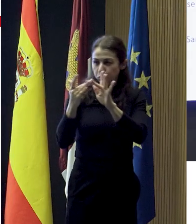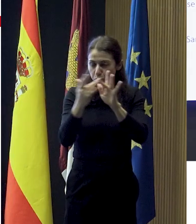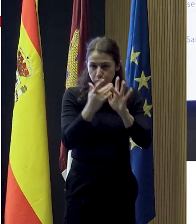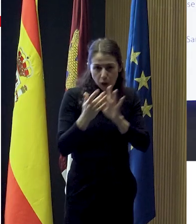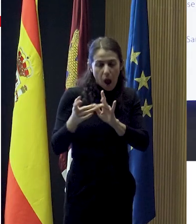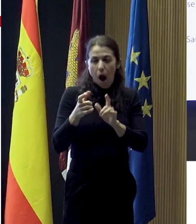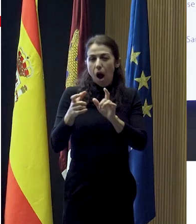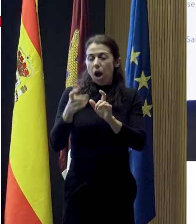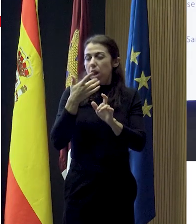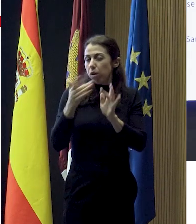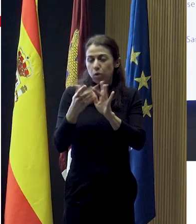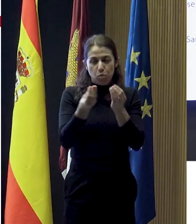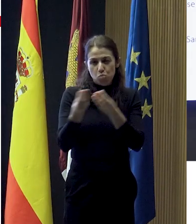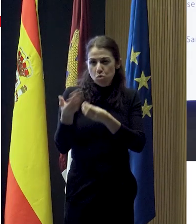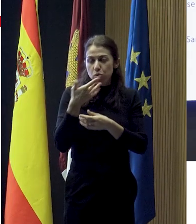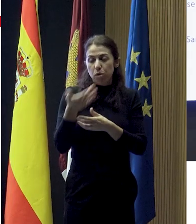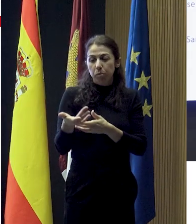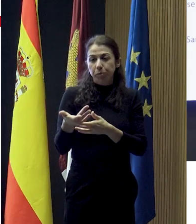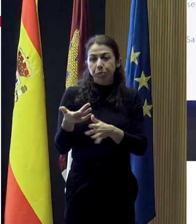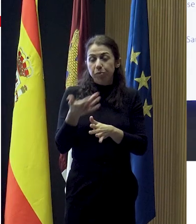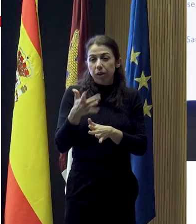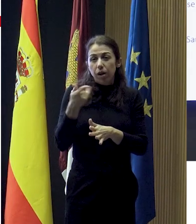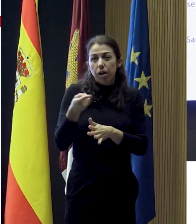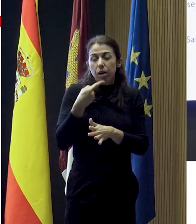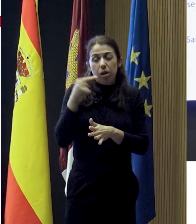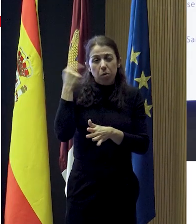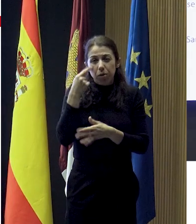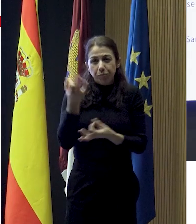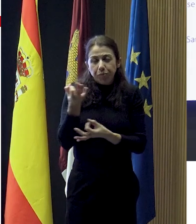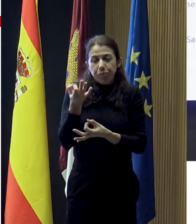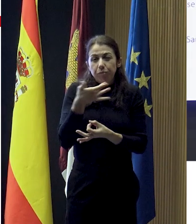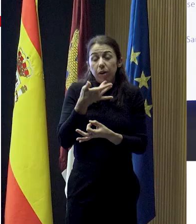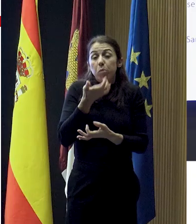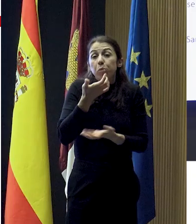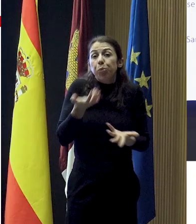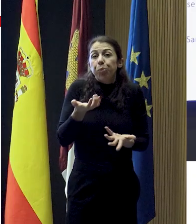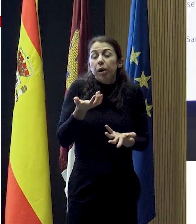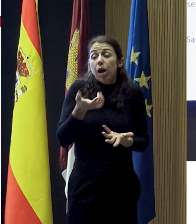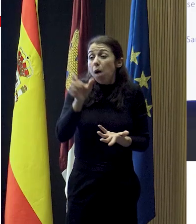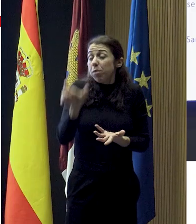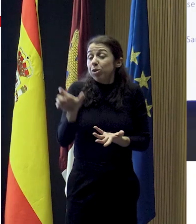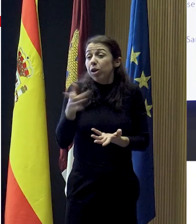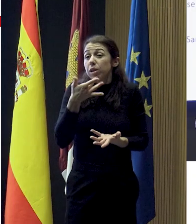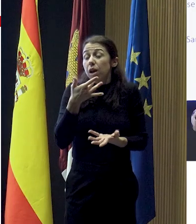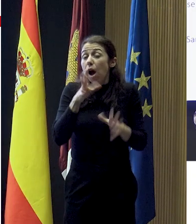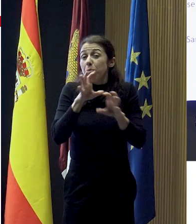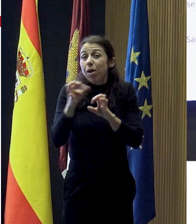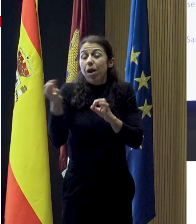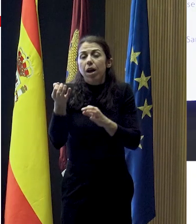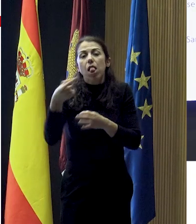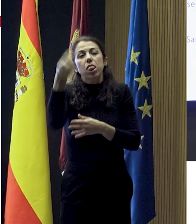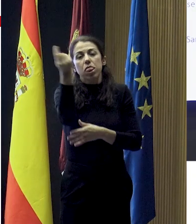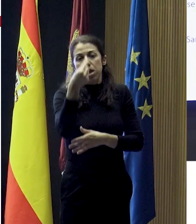que estuvieron en relación con este paciente y lo que se dieron cuenta es que, por ejemplo, este paciente aprendió a